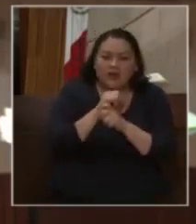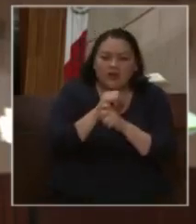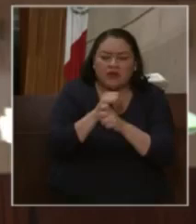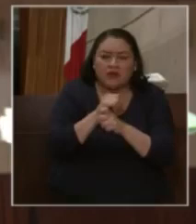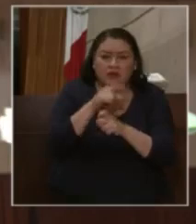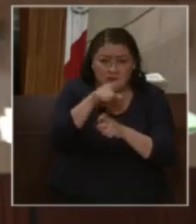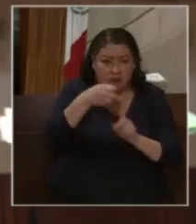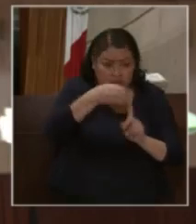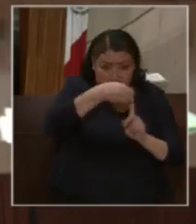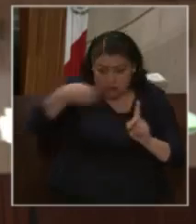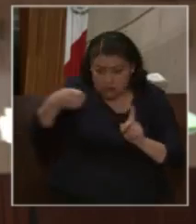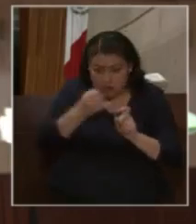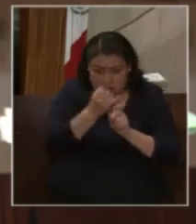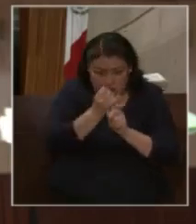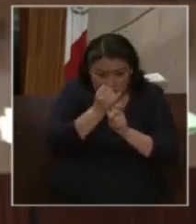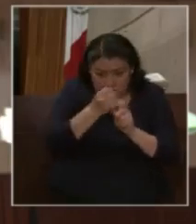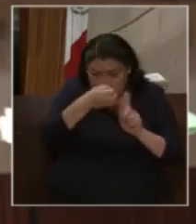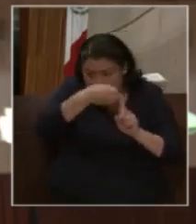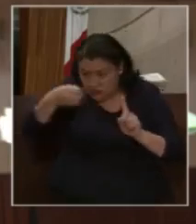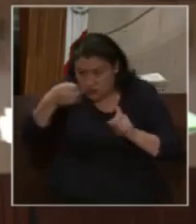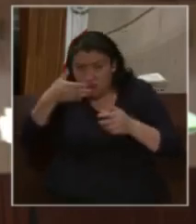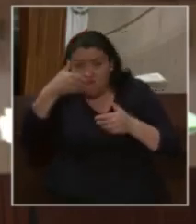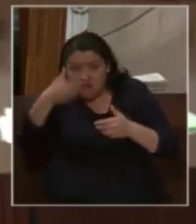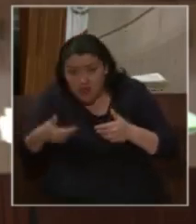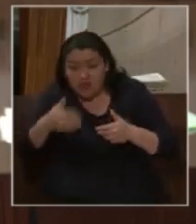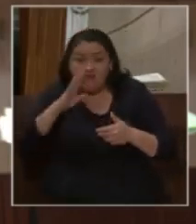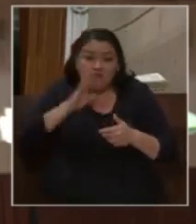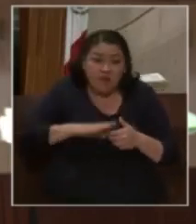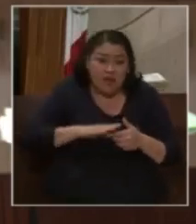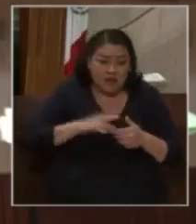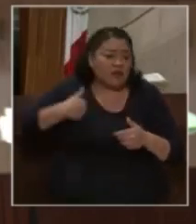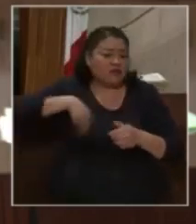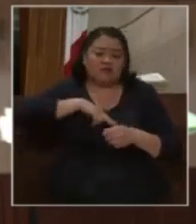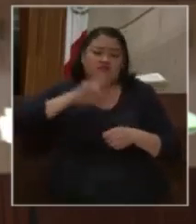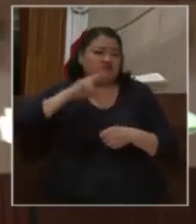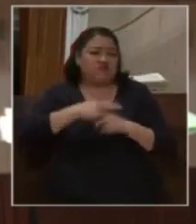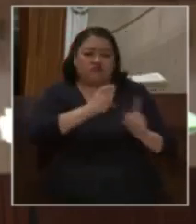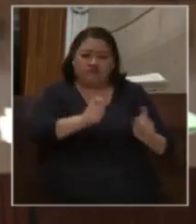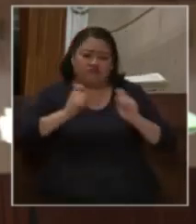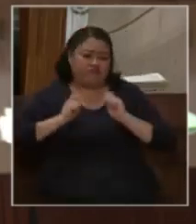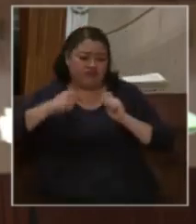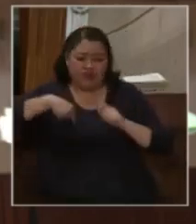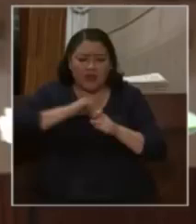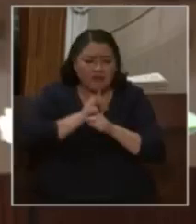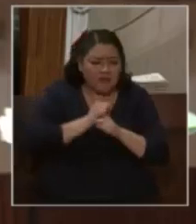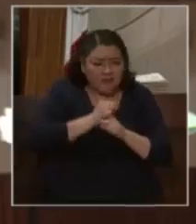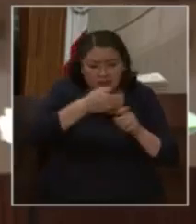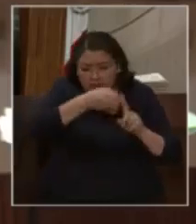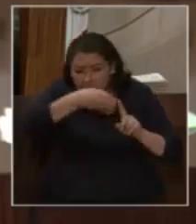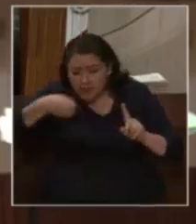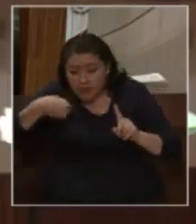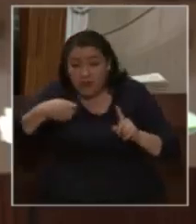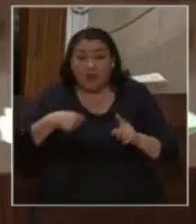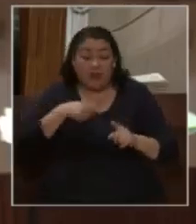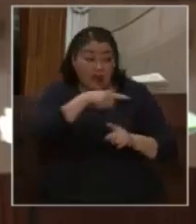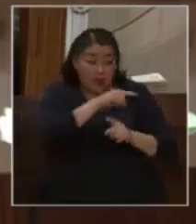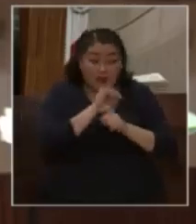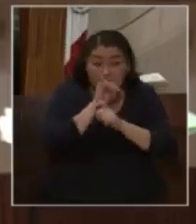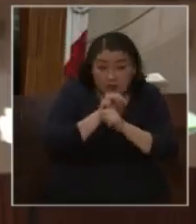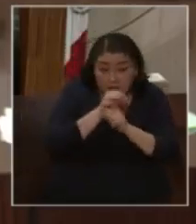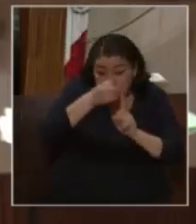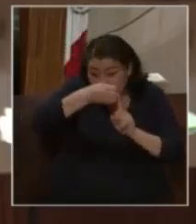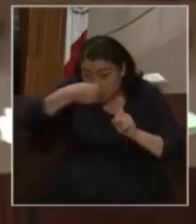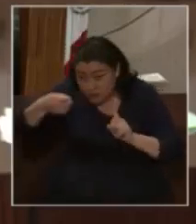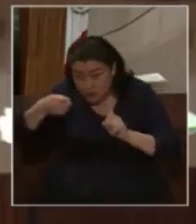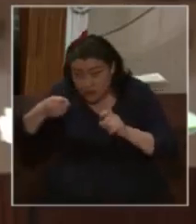básicas del debido proceso, y si fue eso apegado al principio de seguridad jurídica y de legalidad